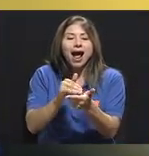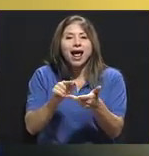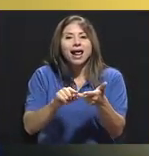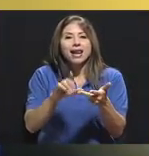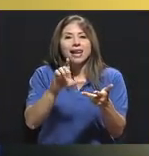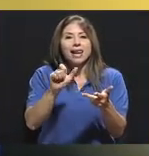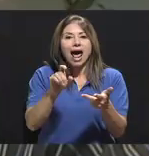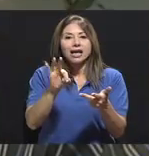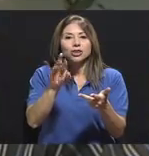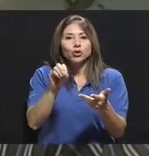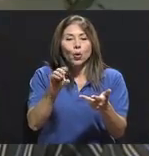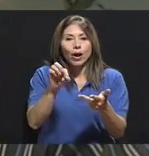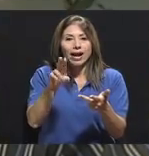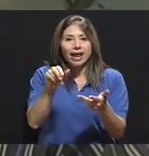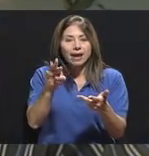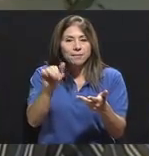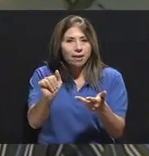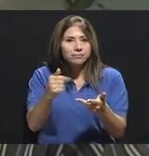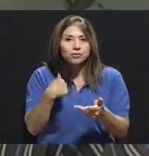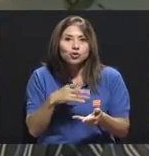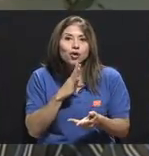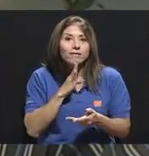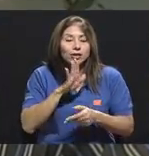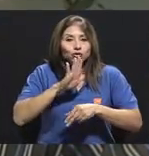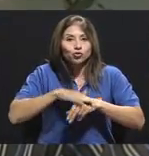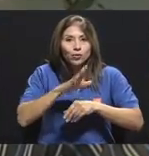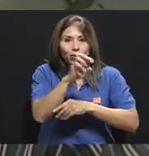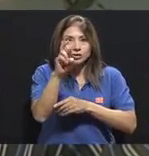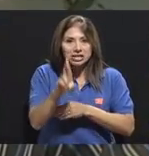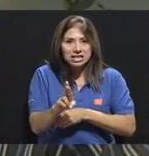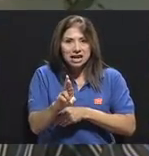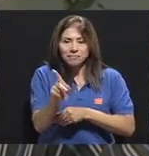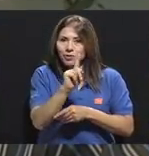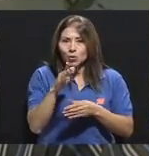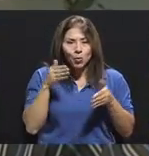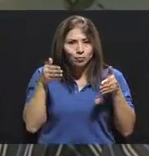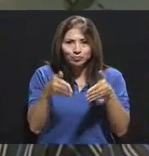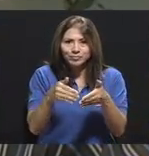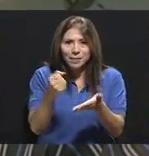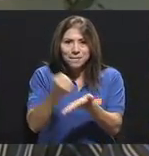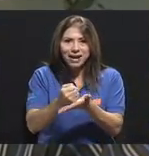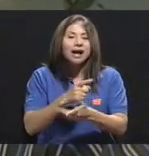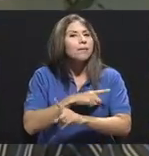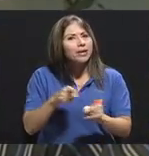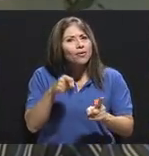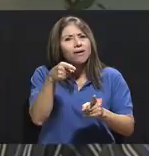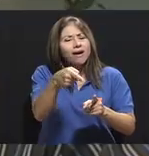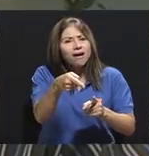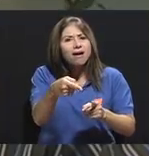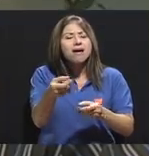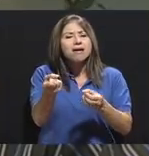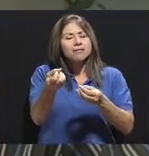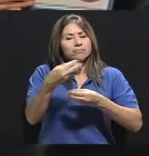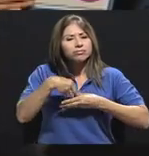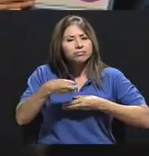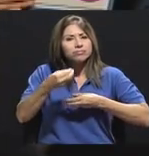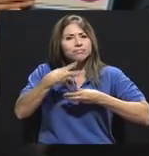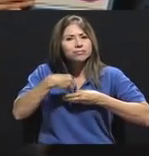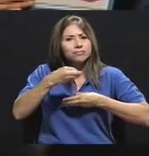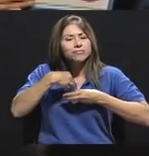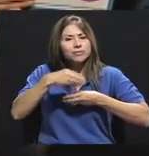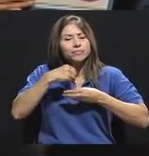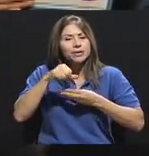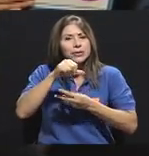alimentos costarricenses verdad Tal vez no tanto me enfatizo en la marca pero mucho de que son alimentos que nos aportan grasas en la dieta y